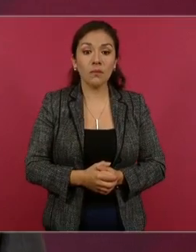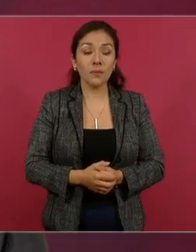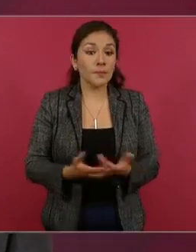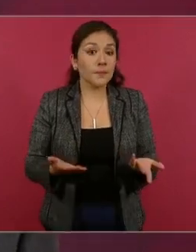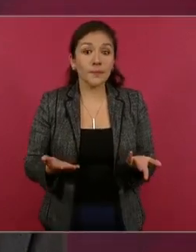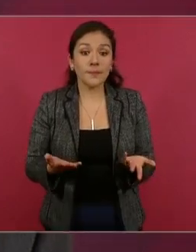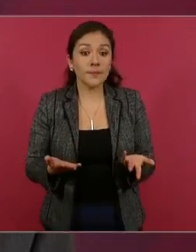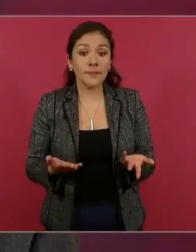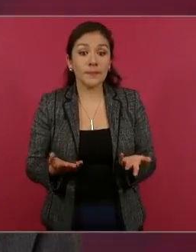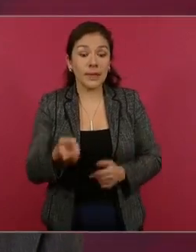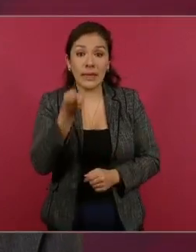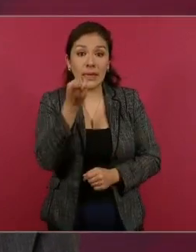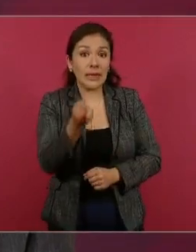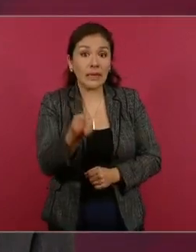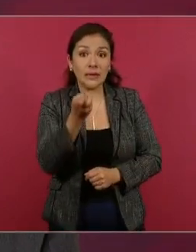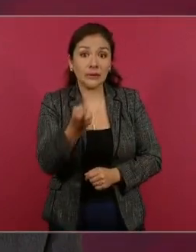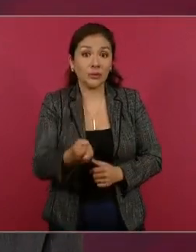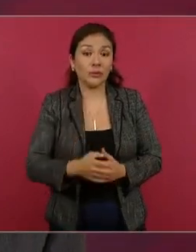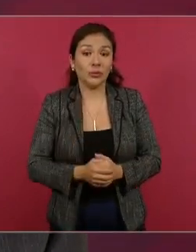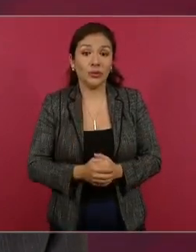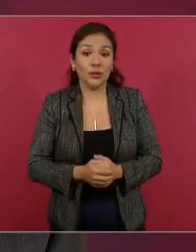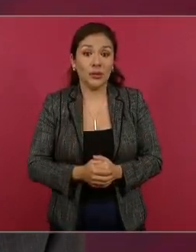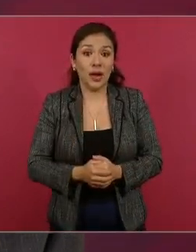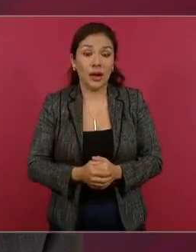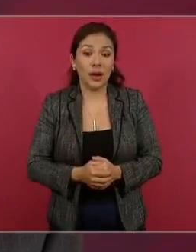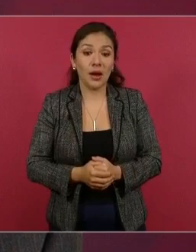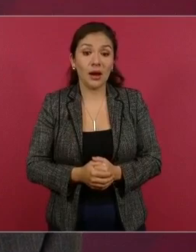Eso es lo que se está